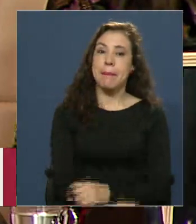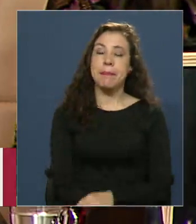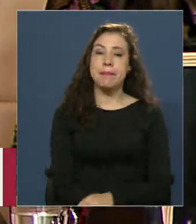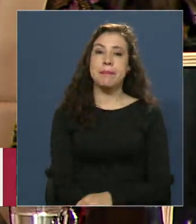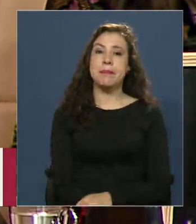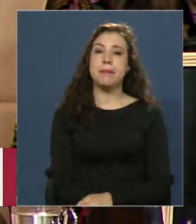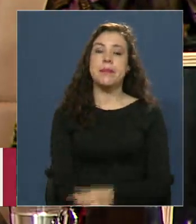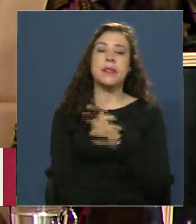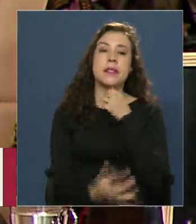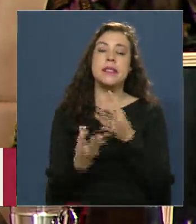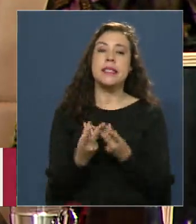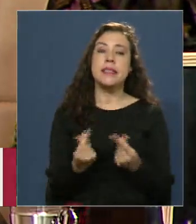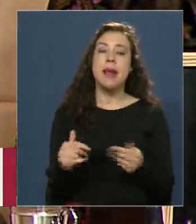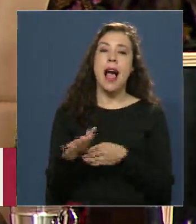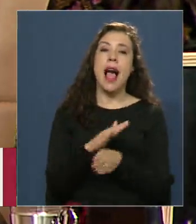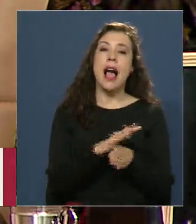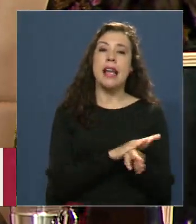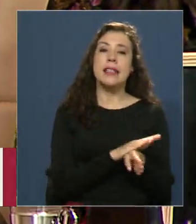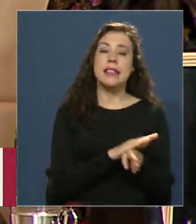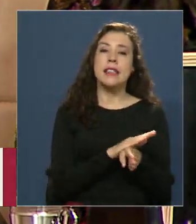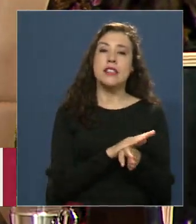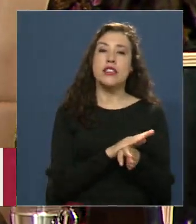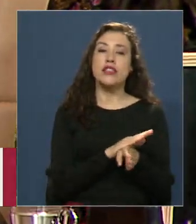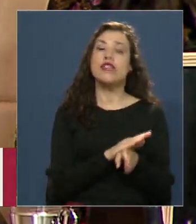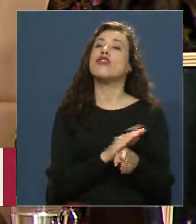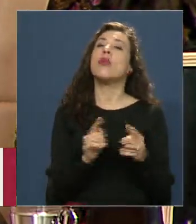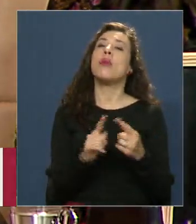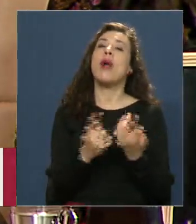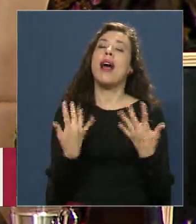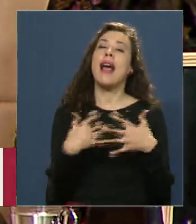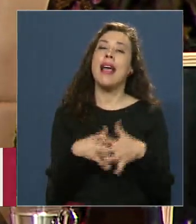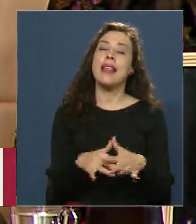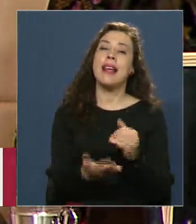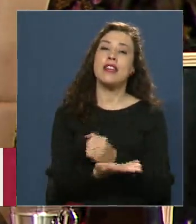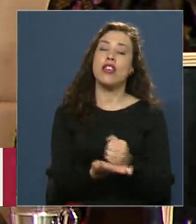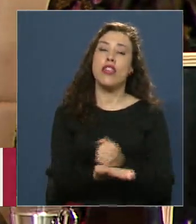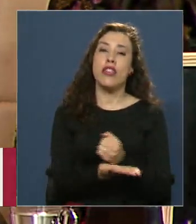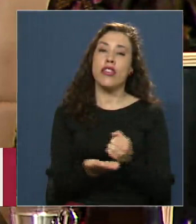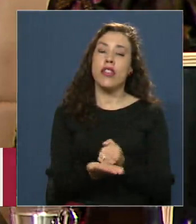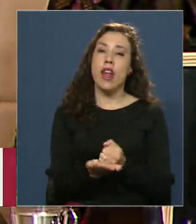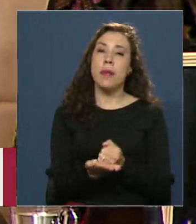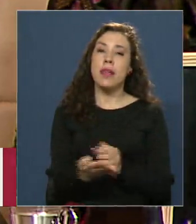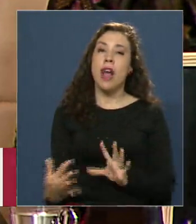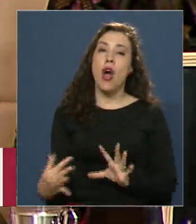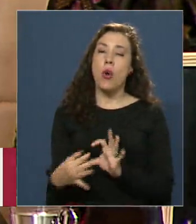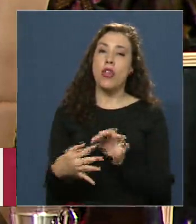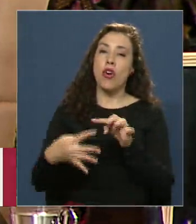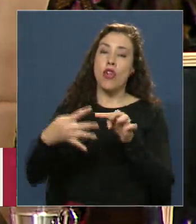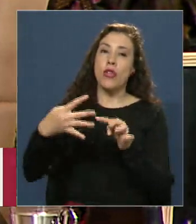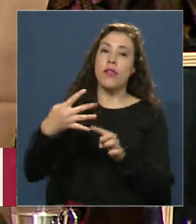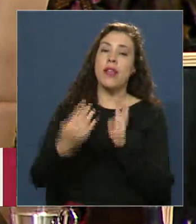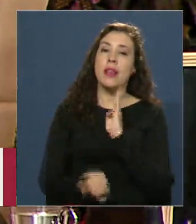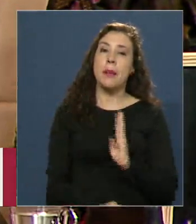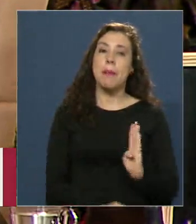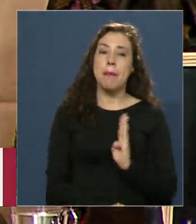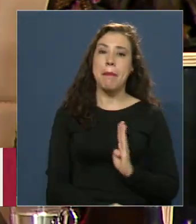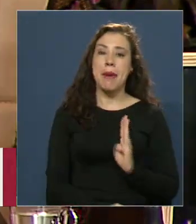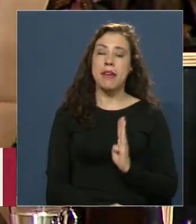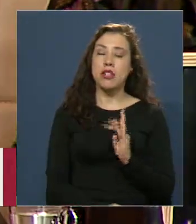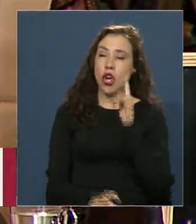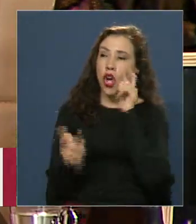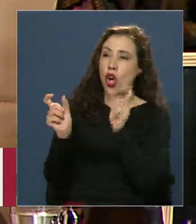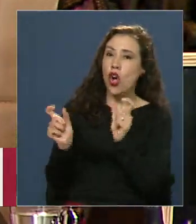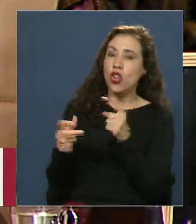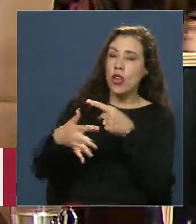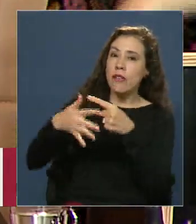Y simplificar el acceso a la misma mediante la integración de trámites asociados a los diversos beneficios, el seguimiento